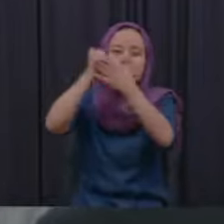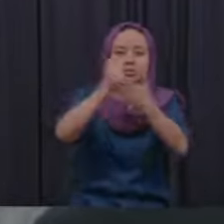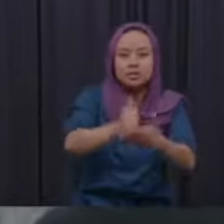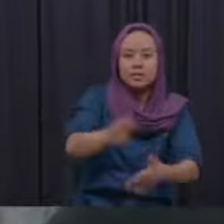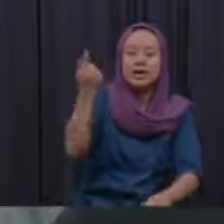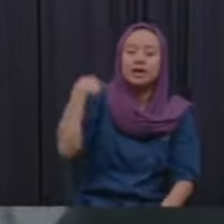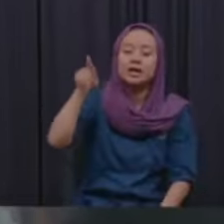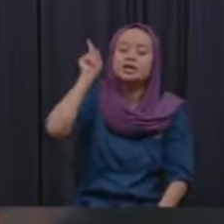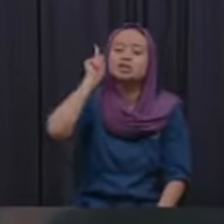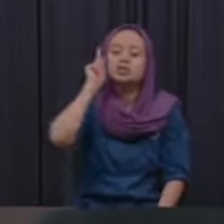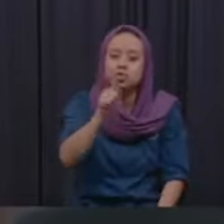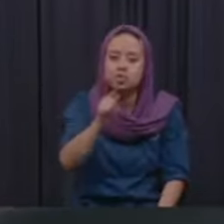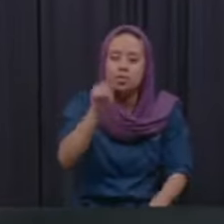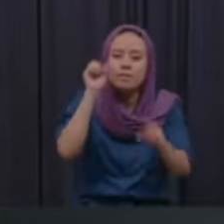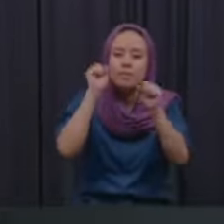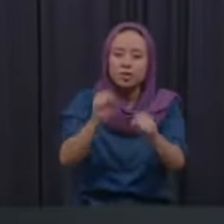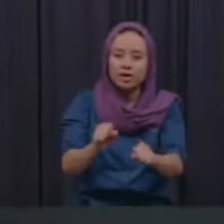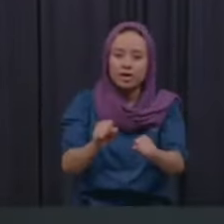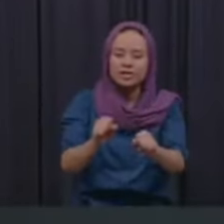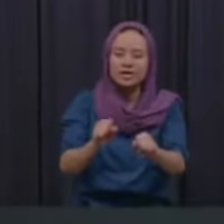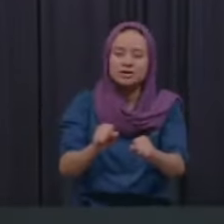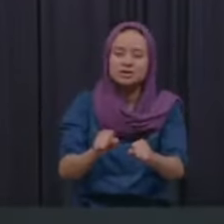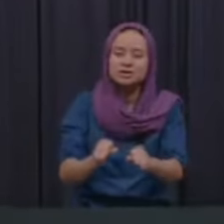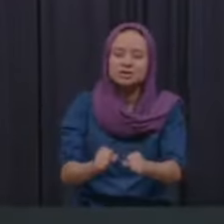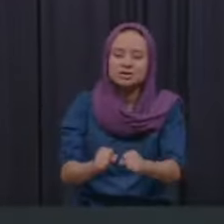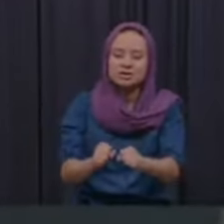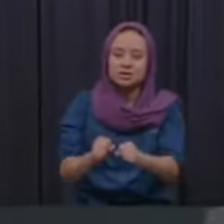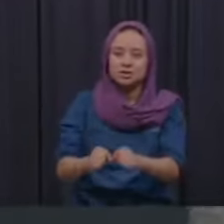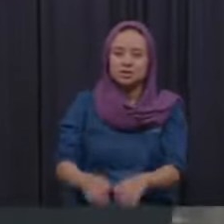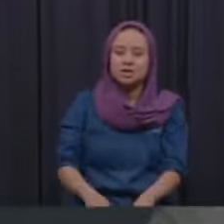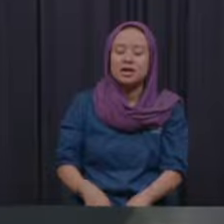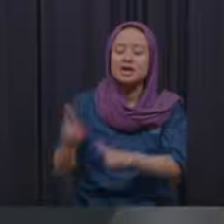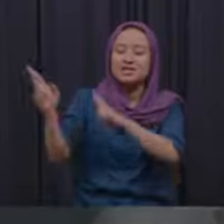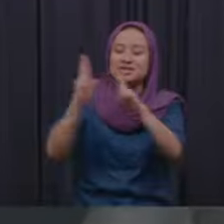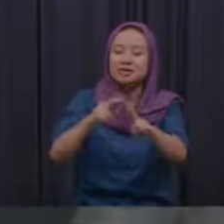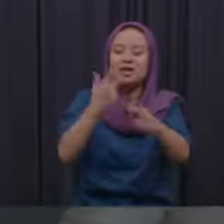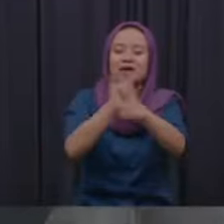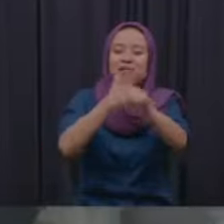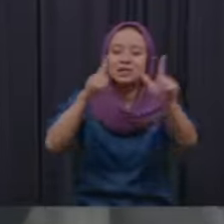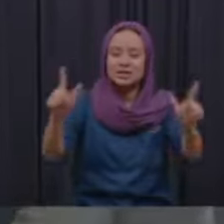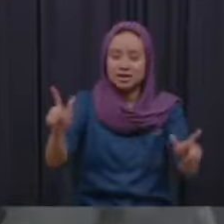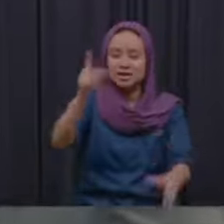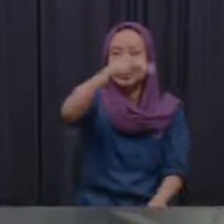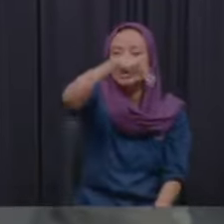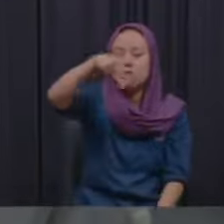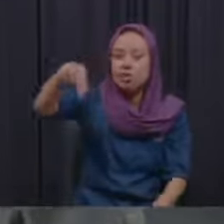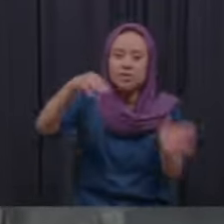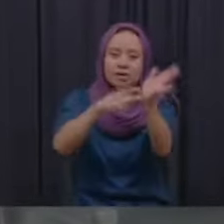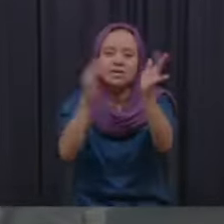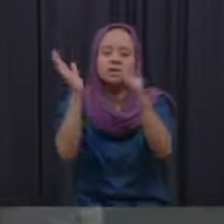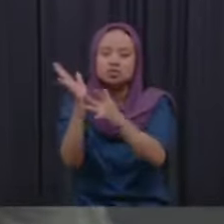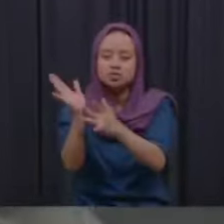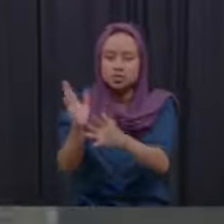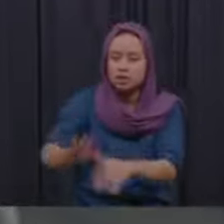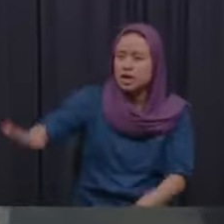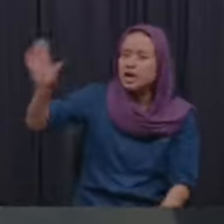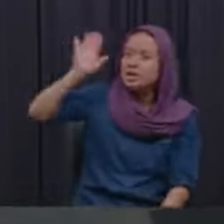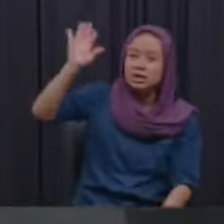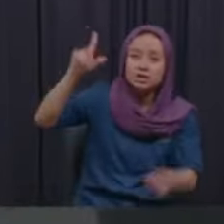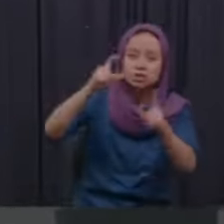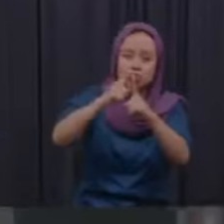En el nombre de Jesús. En el nombre de Jesús. Por el poder de la palabra.